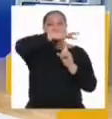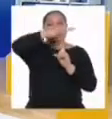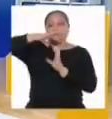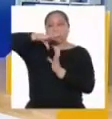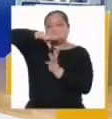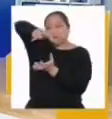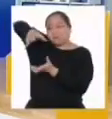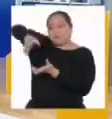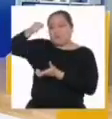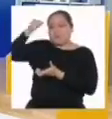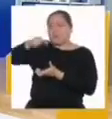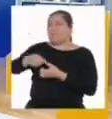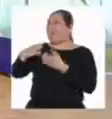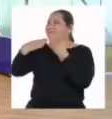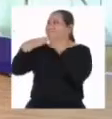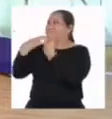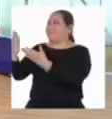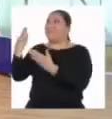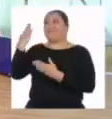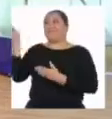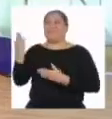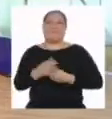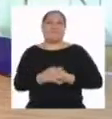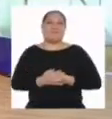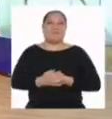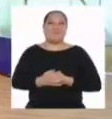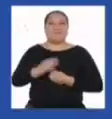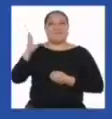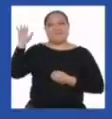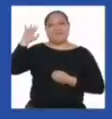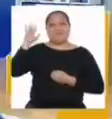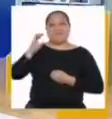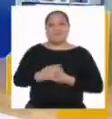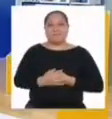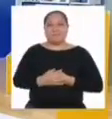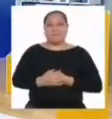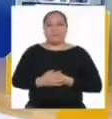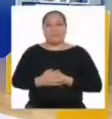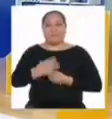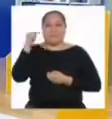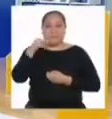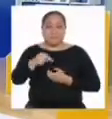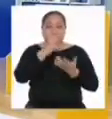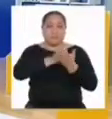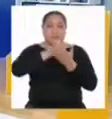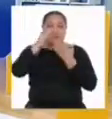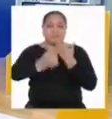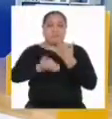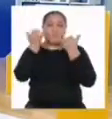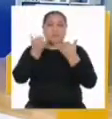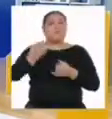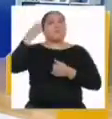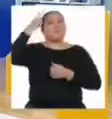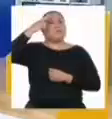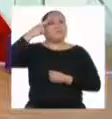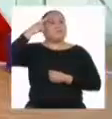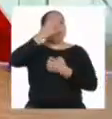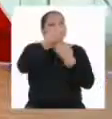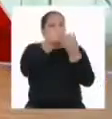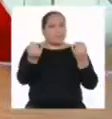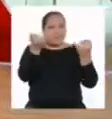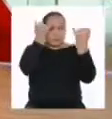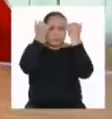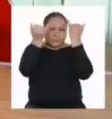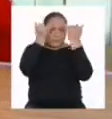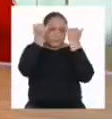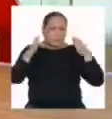Y nosotros se lo agradecemos. Chao, chao. En el programa de hoy hemos reflexionado sobre